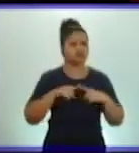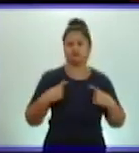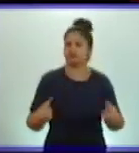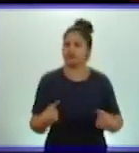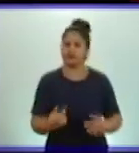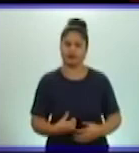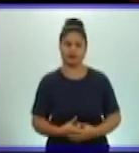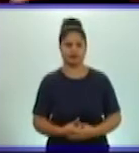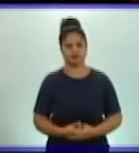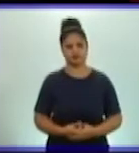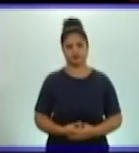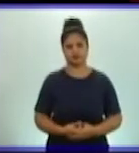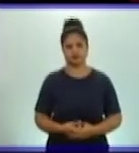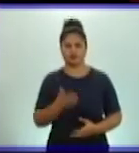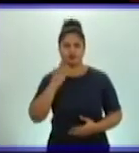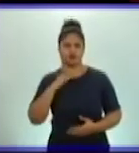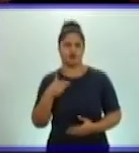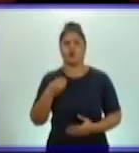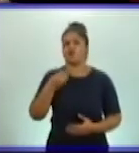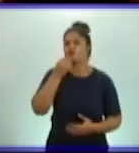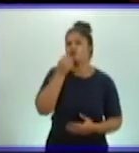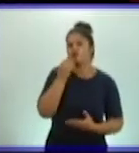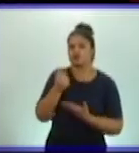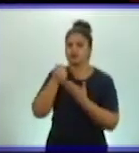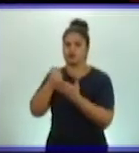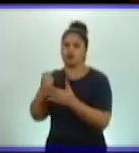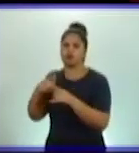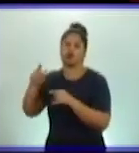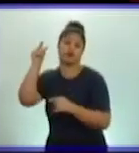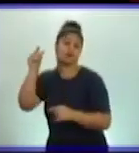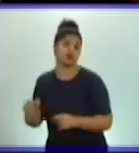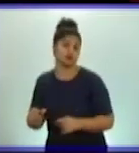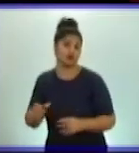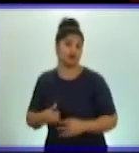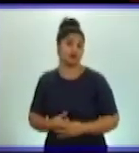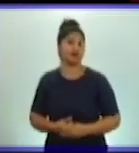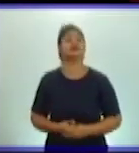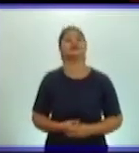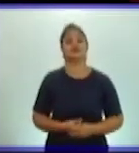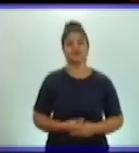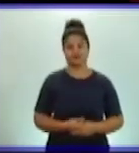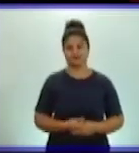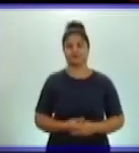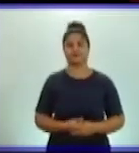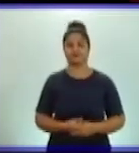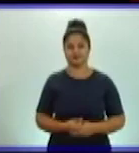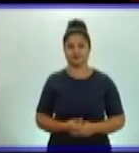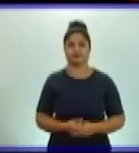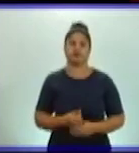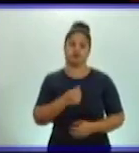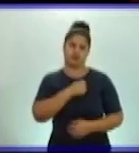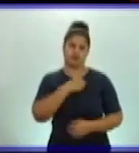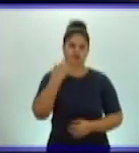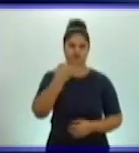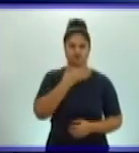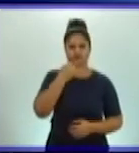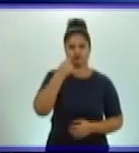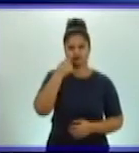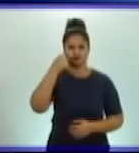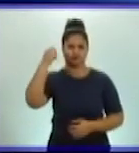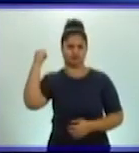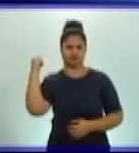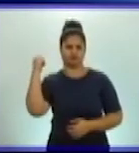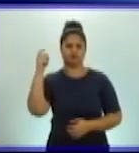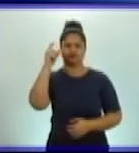con un texto aprender y también implementarlo. Por último, quiero que vean estas frases que también puede